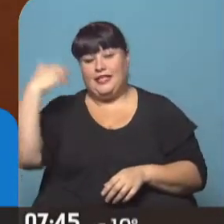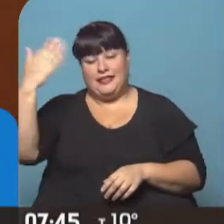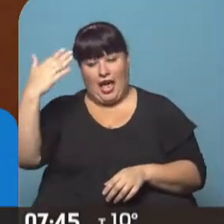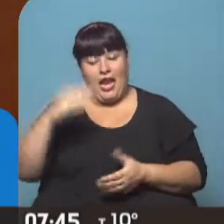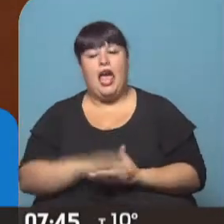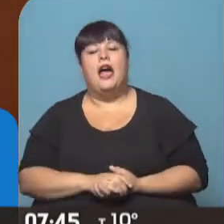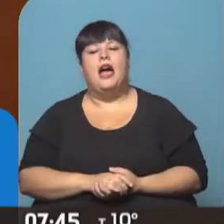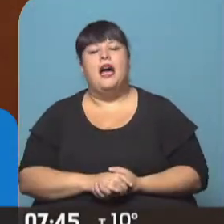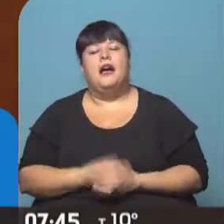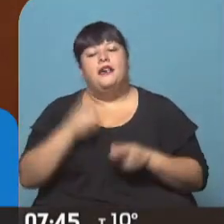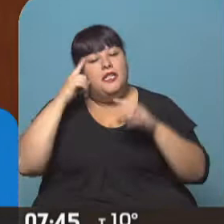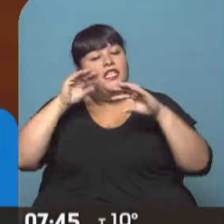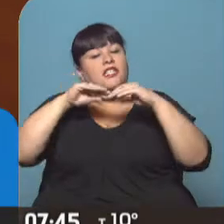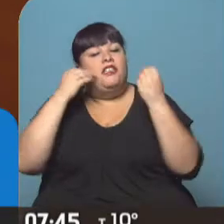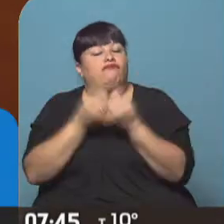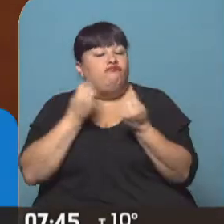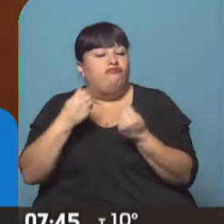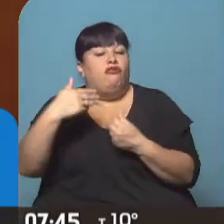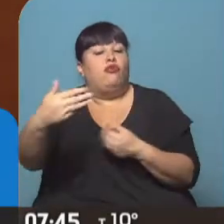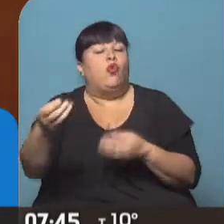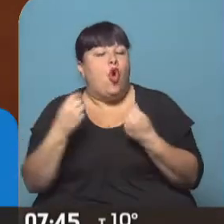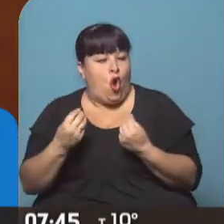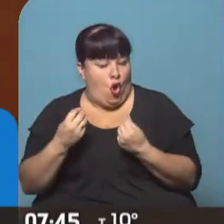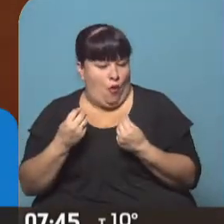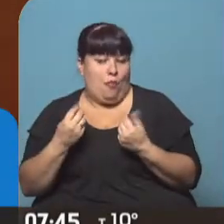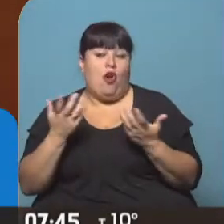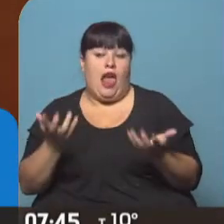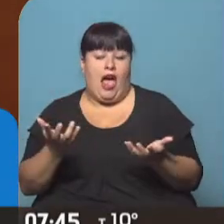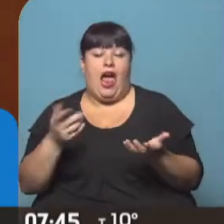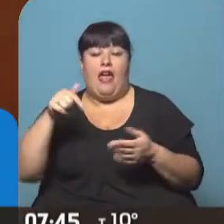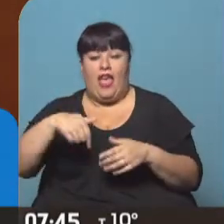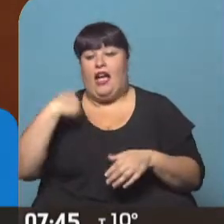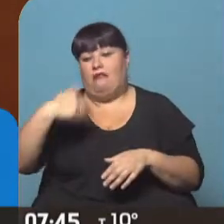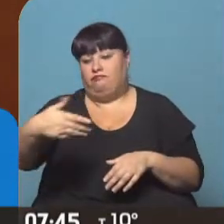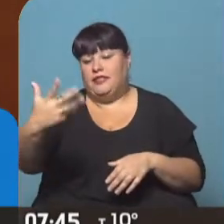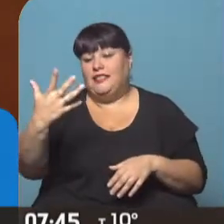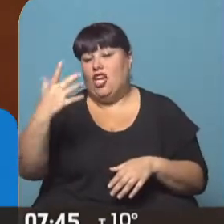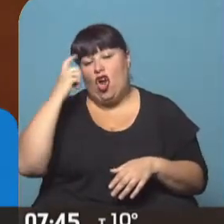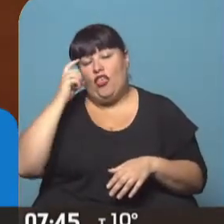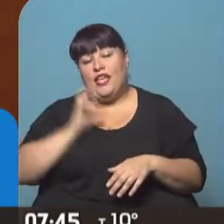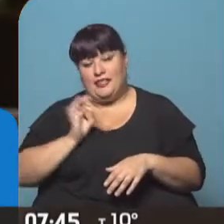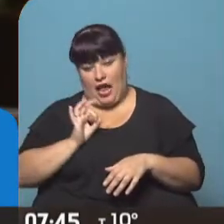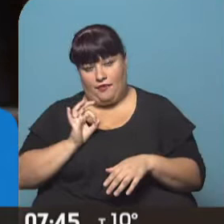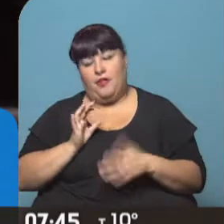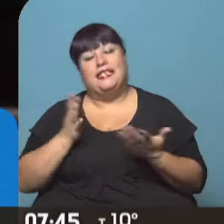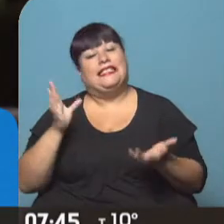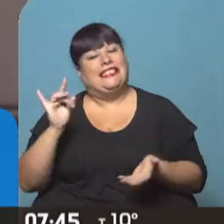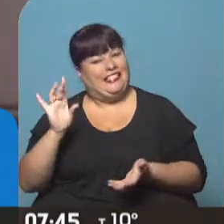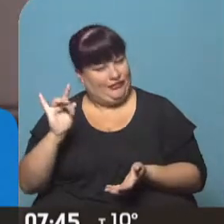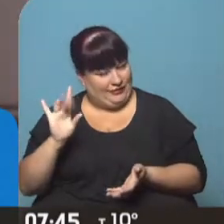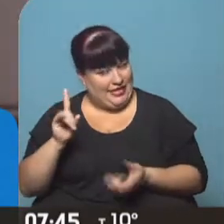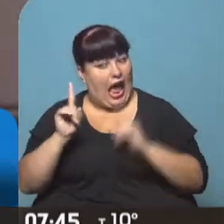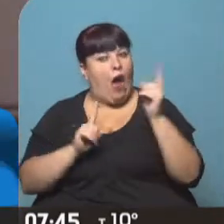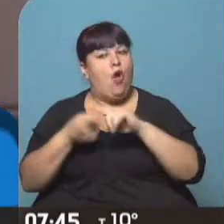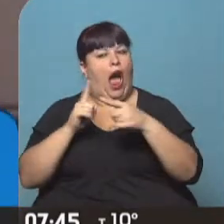simposio, las primeras conclusiones y las proyecciones, obviamente, de aquí a los próximos 5 o 10 años. Bueno, es muy difícil. Hay unas